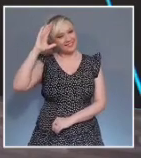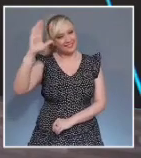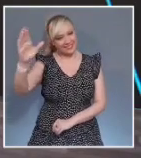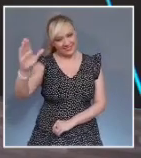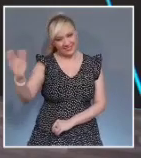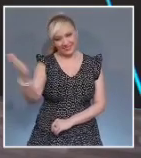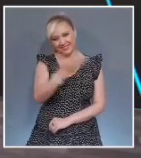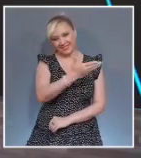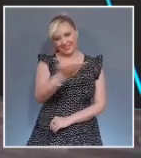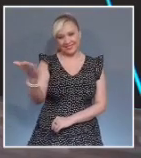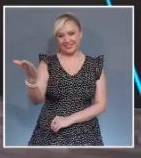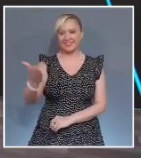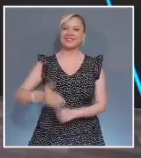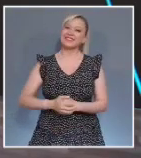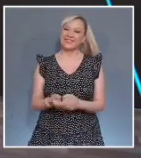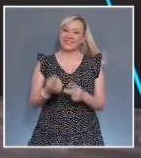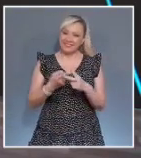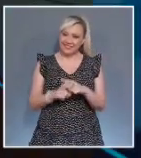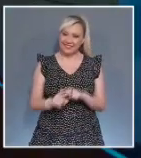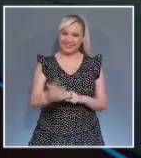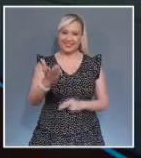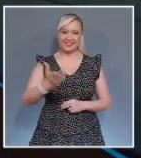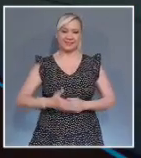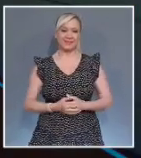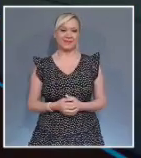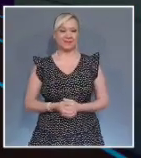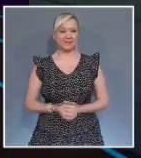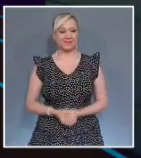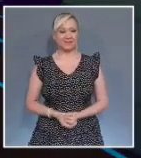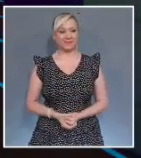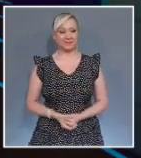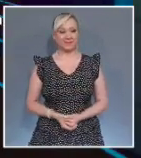Nidia, comenzamos.